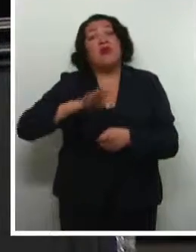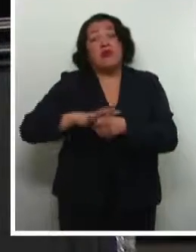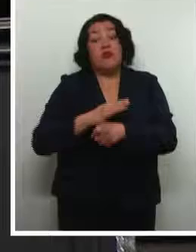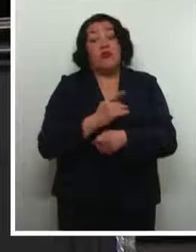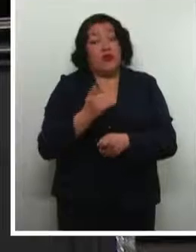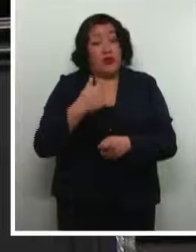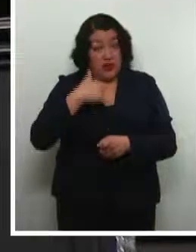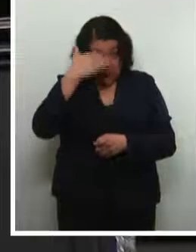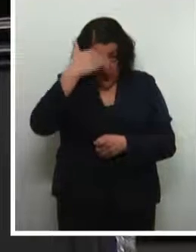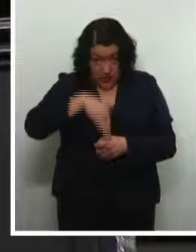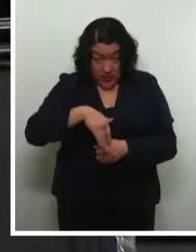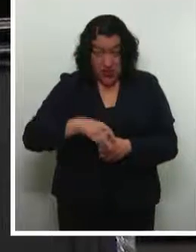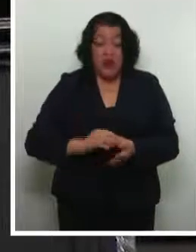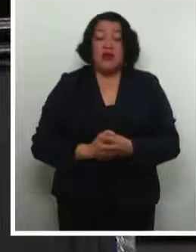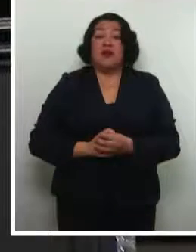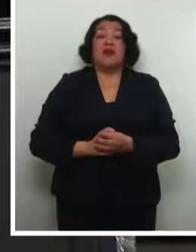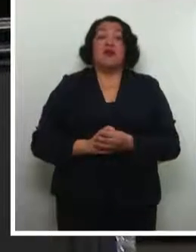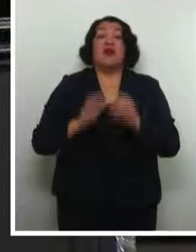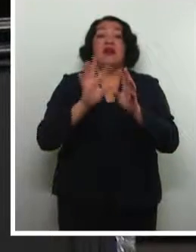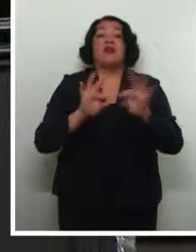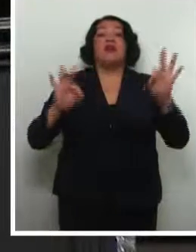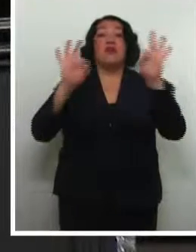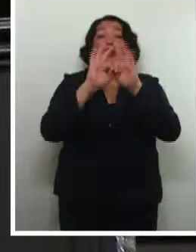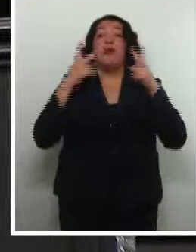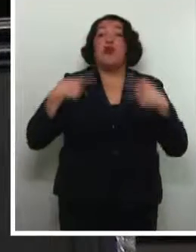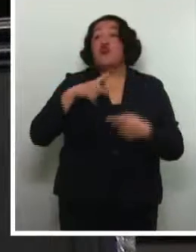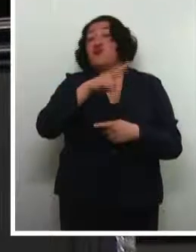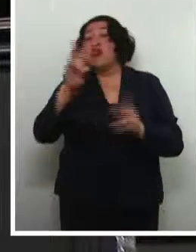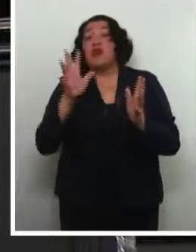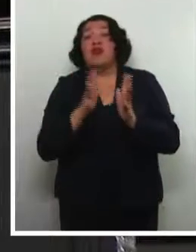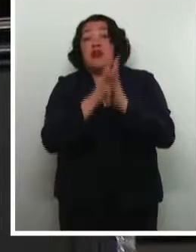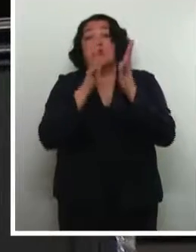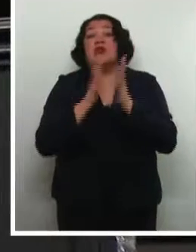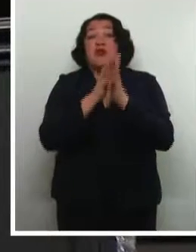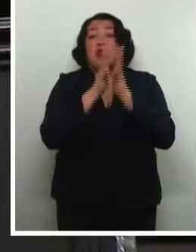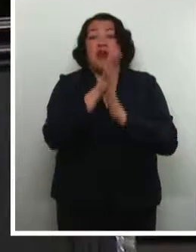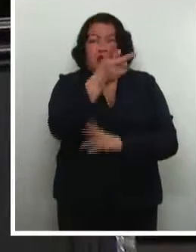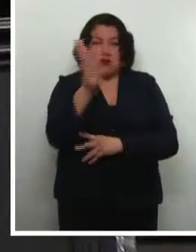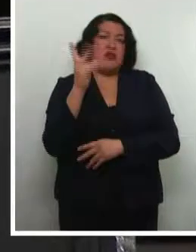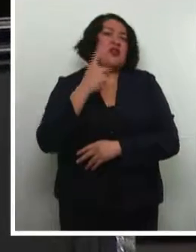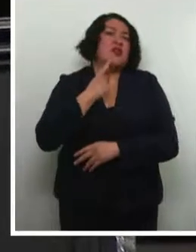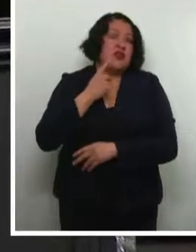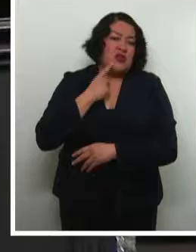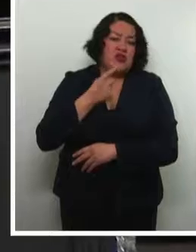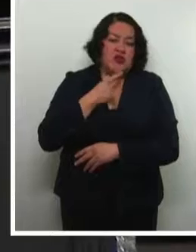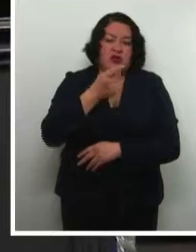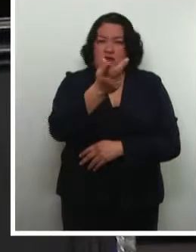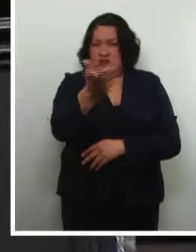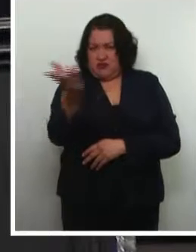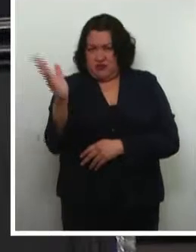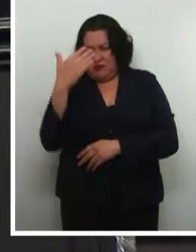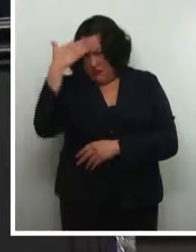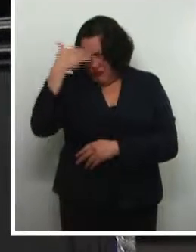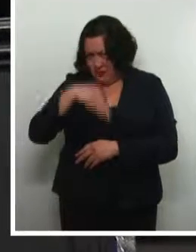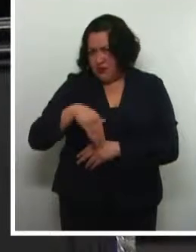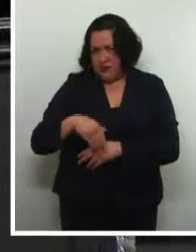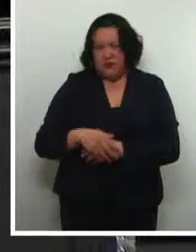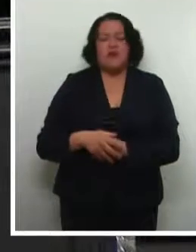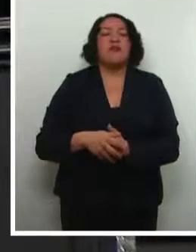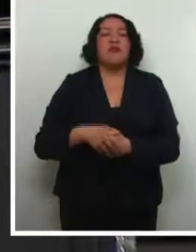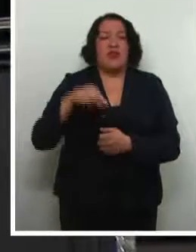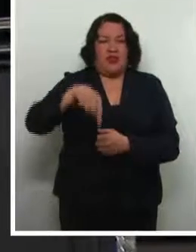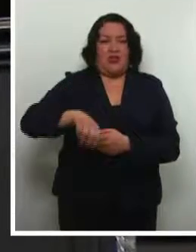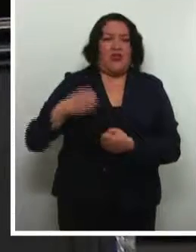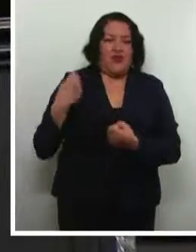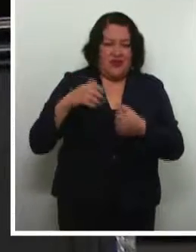principal instrumento de la política, como saben los diputados que están aquí presentes en